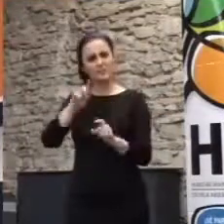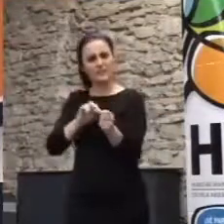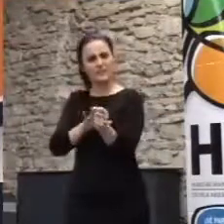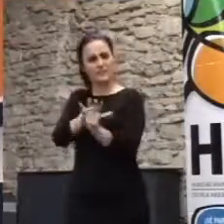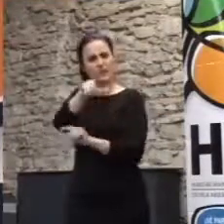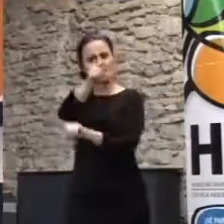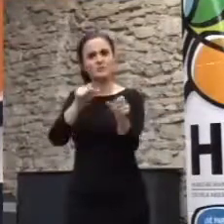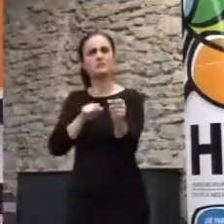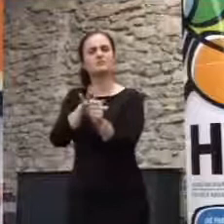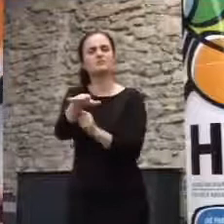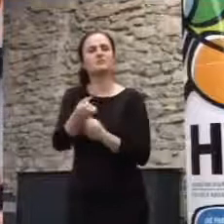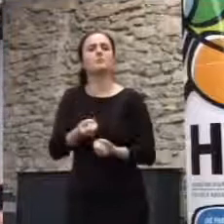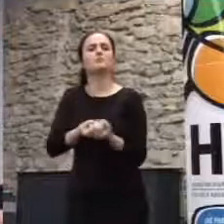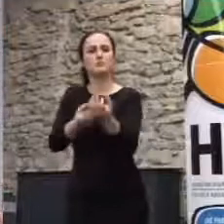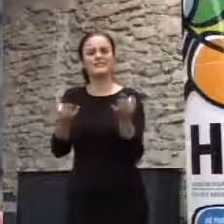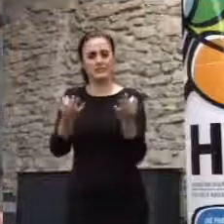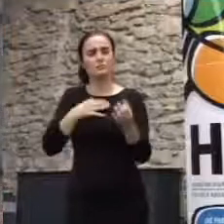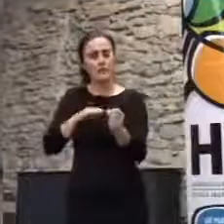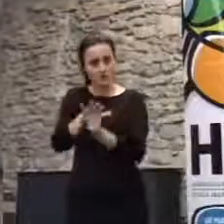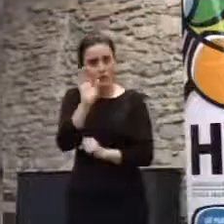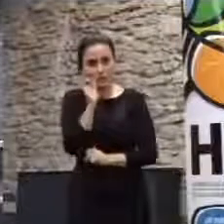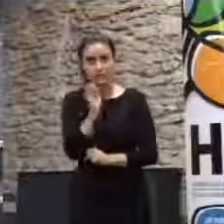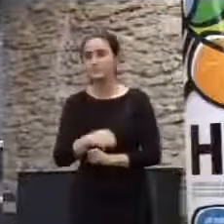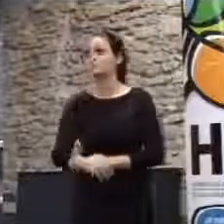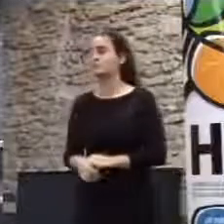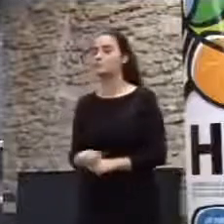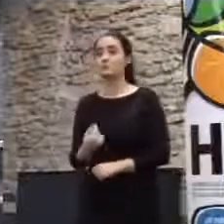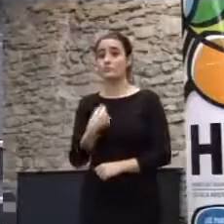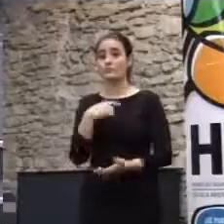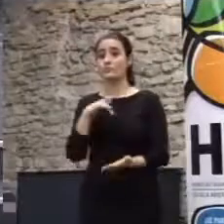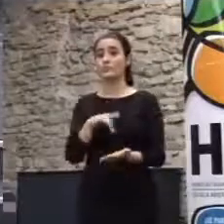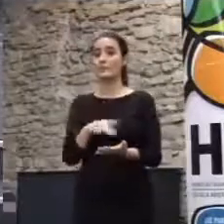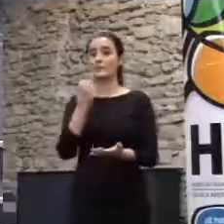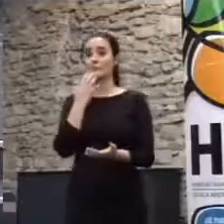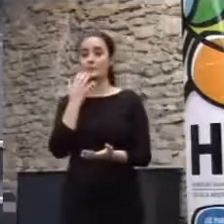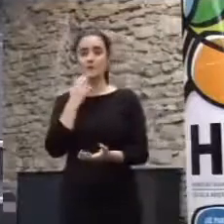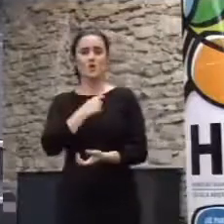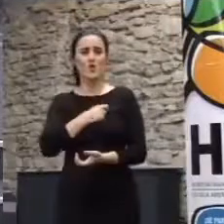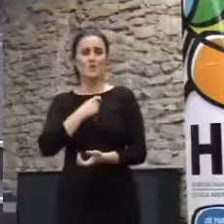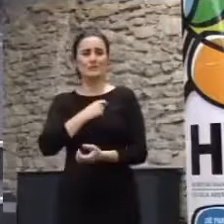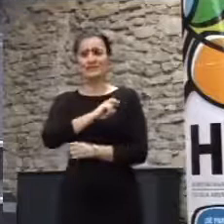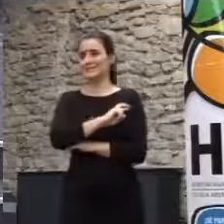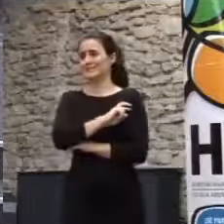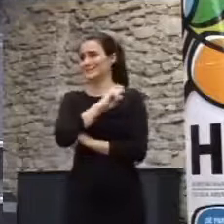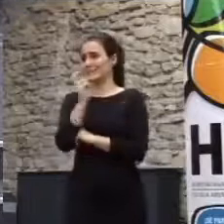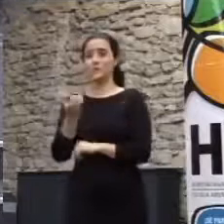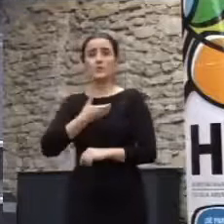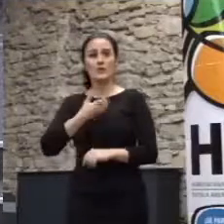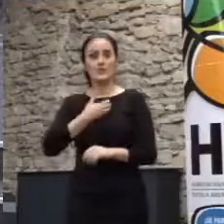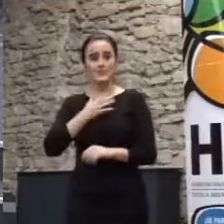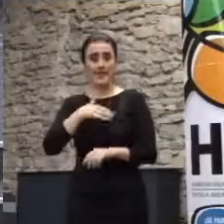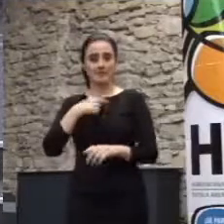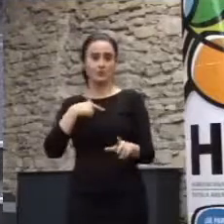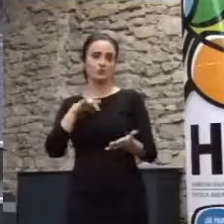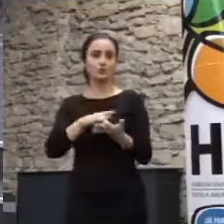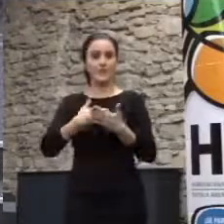a la ciudadanía, sí o no. A mí me ha tocado cubrir muchísimas comisiones municipales, sobre todo en el diario Noticias de